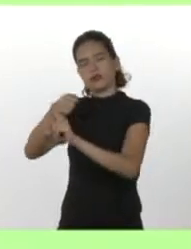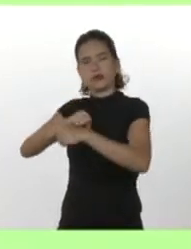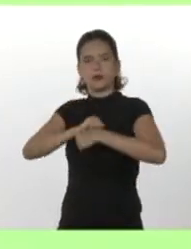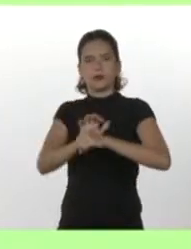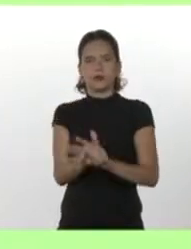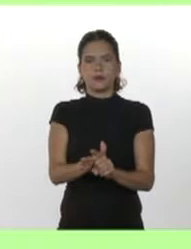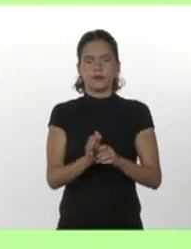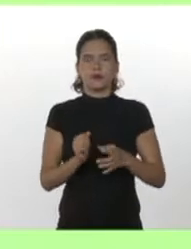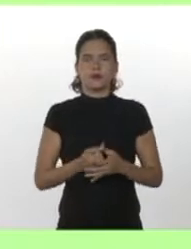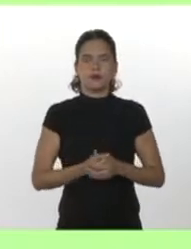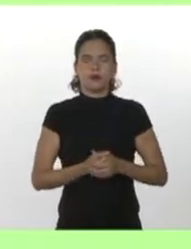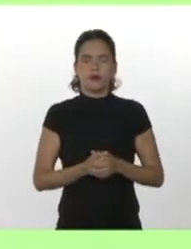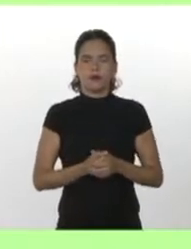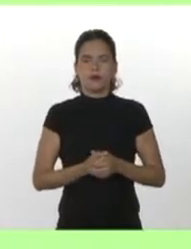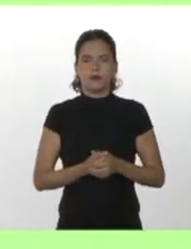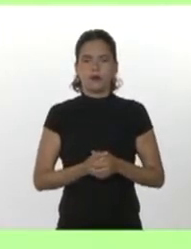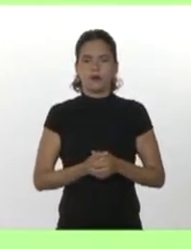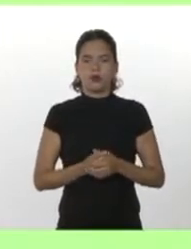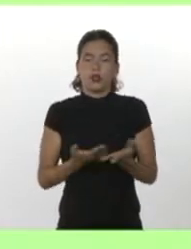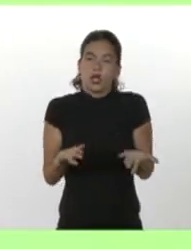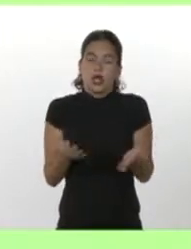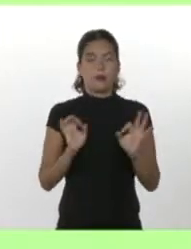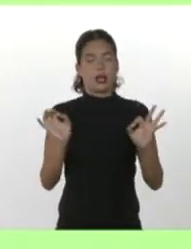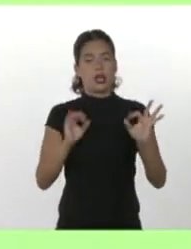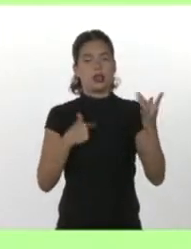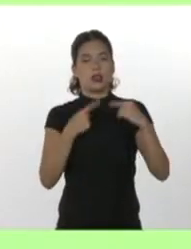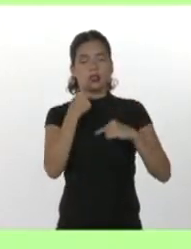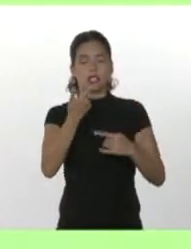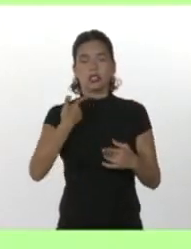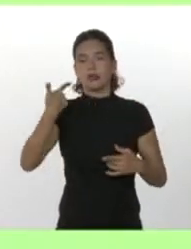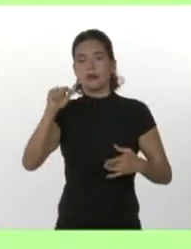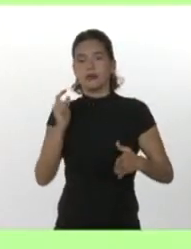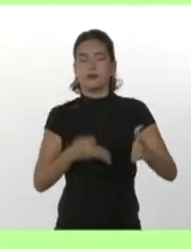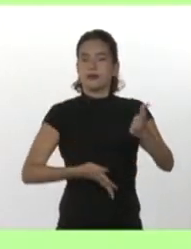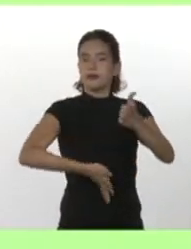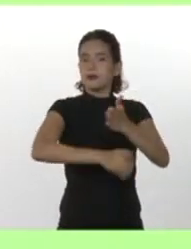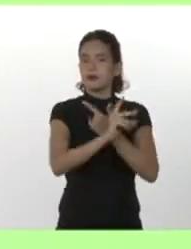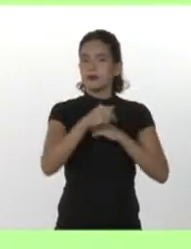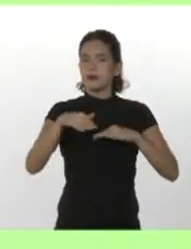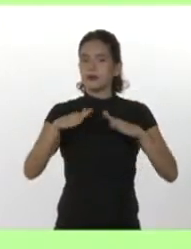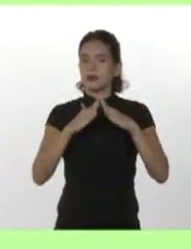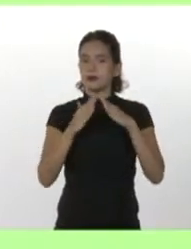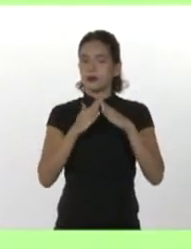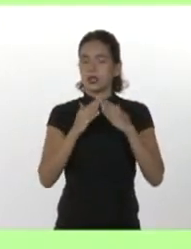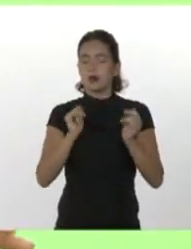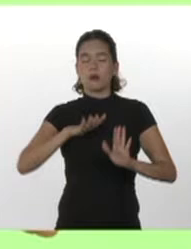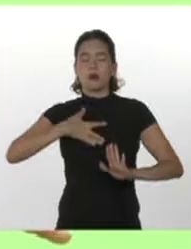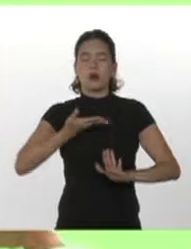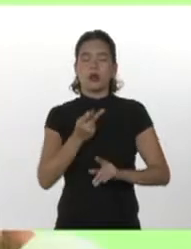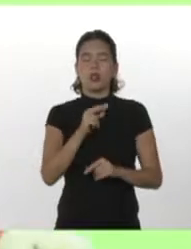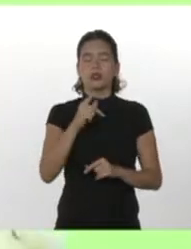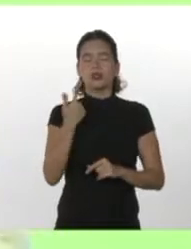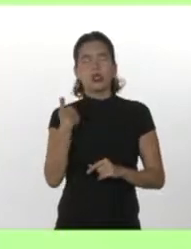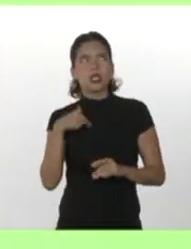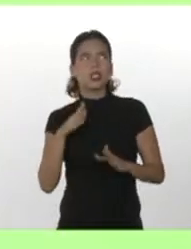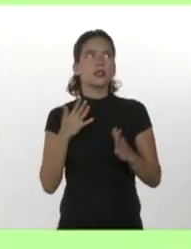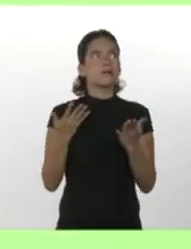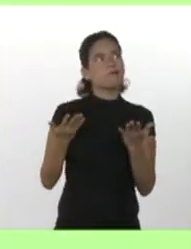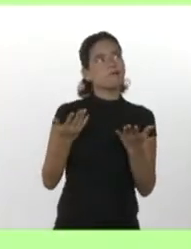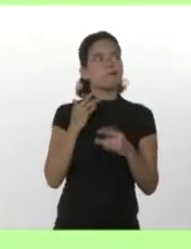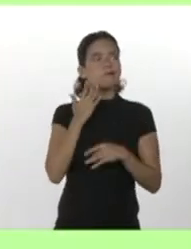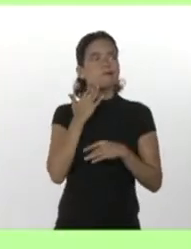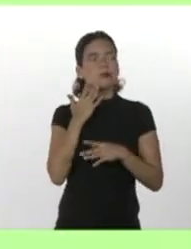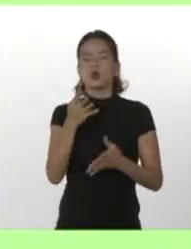el COVID-19. Queda más que decir que si van a salir de casa, pues puedan tener